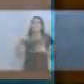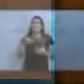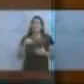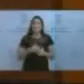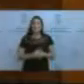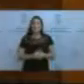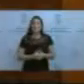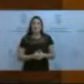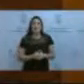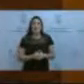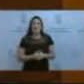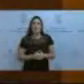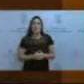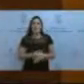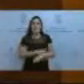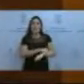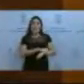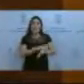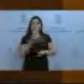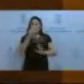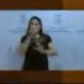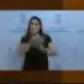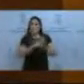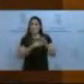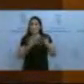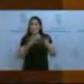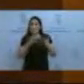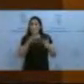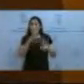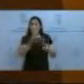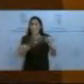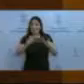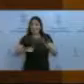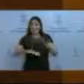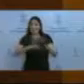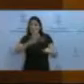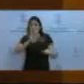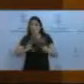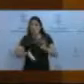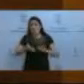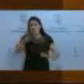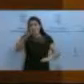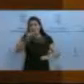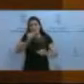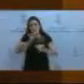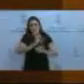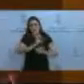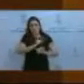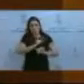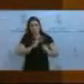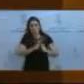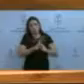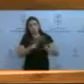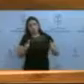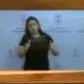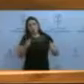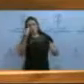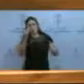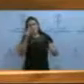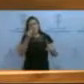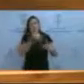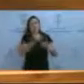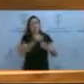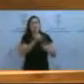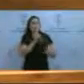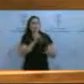¿Qué medidas tiene pensado tomar para combatir los preocupantes niveles de paro en personas mayores de 45 años que sufre Asturias? Gracias.